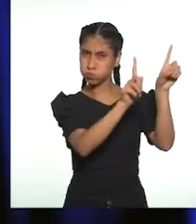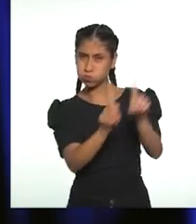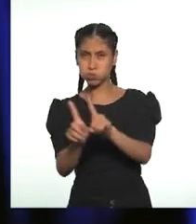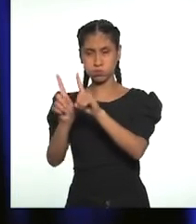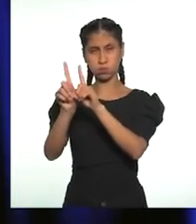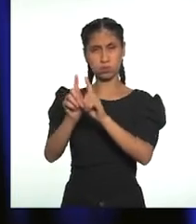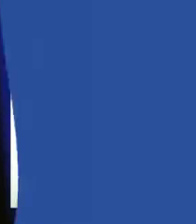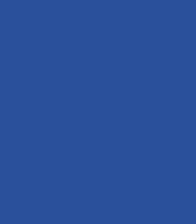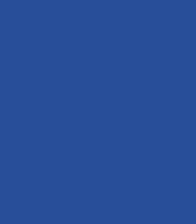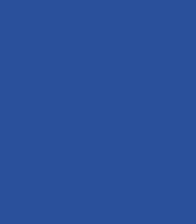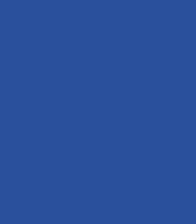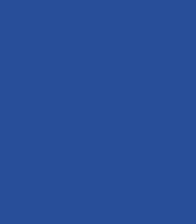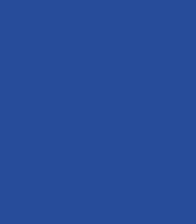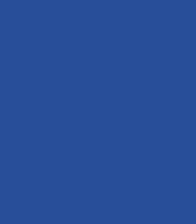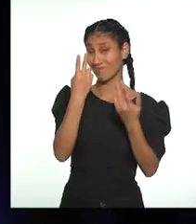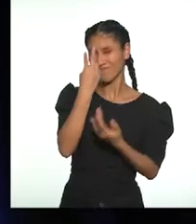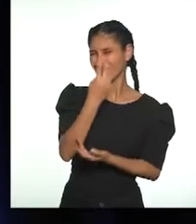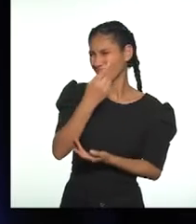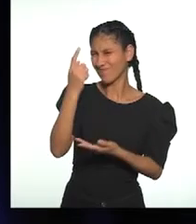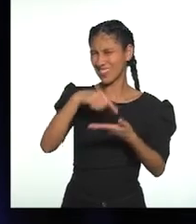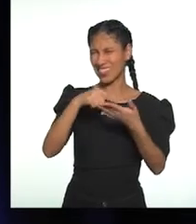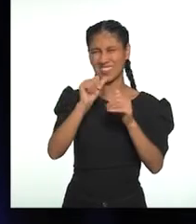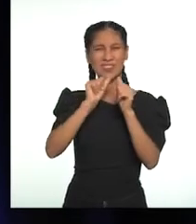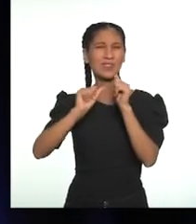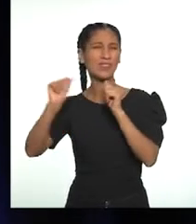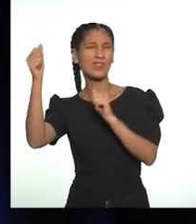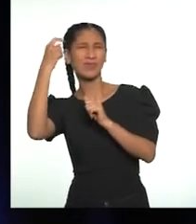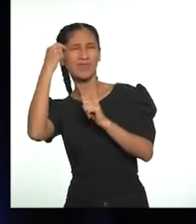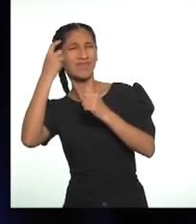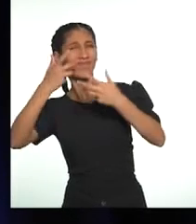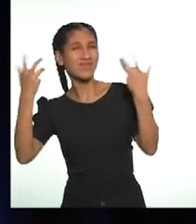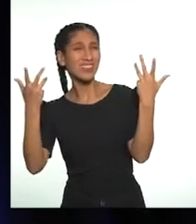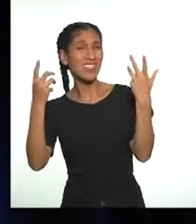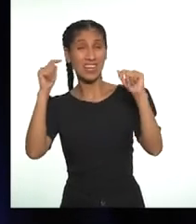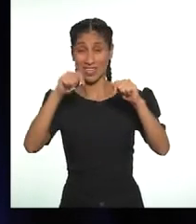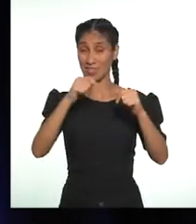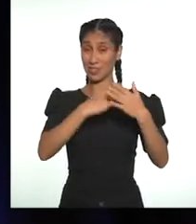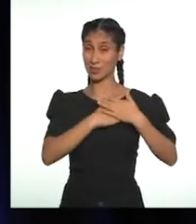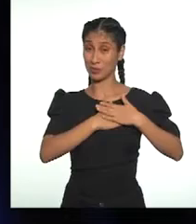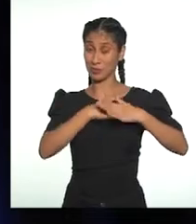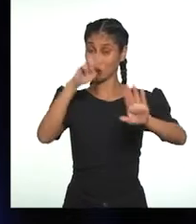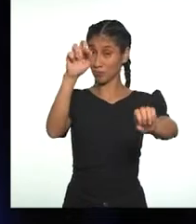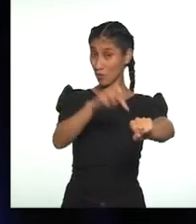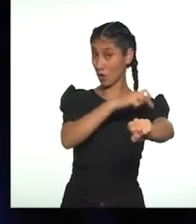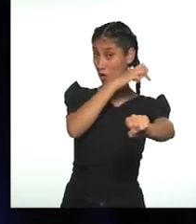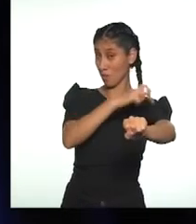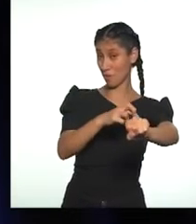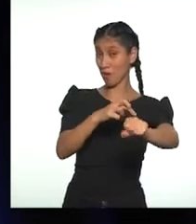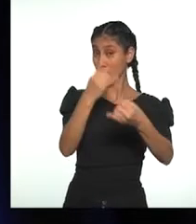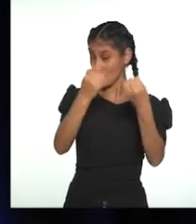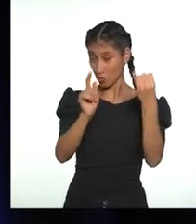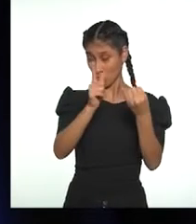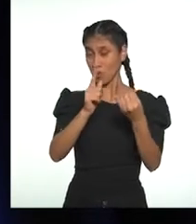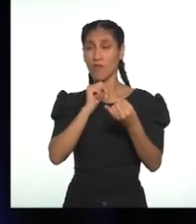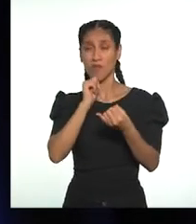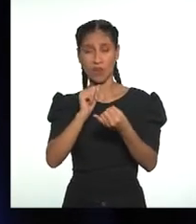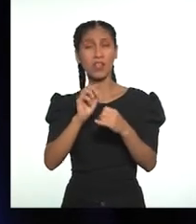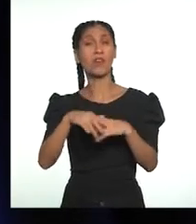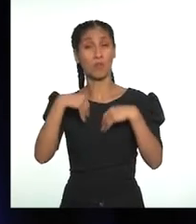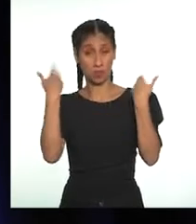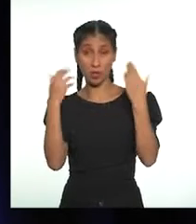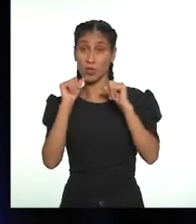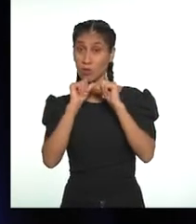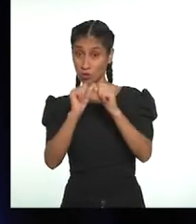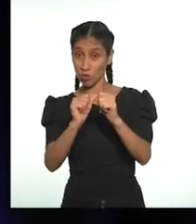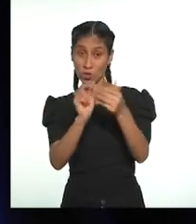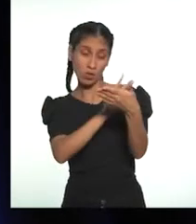la esquiva presa. ¿Qué les pareció este viaje? Por cierto, este poema todavía no termina.